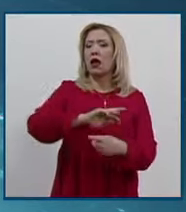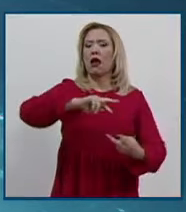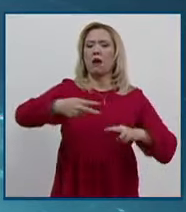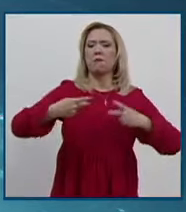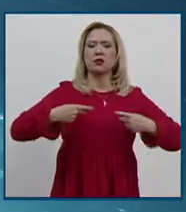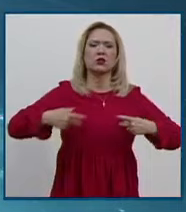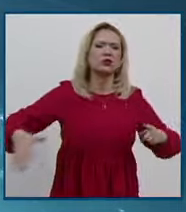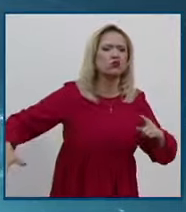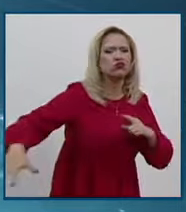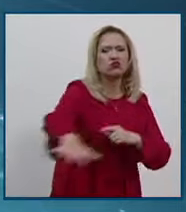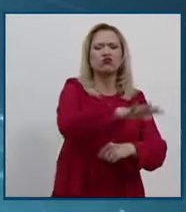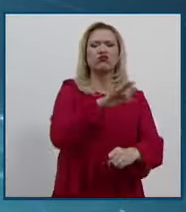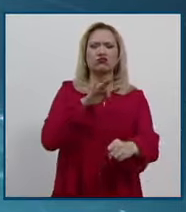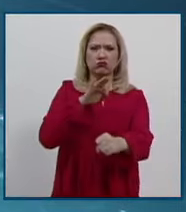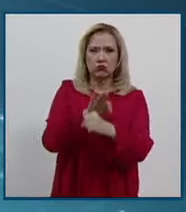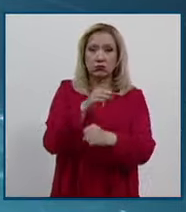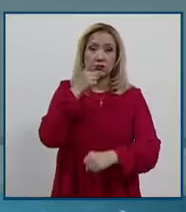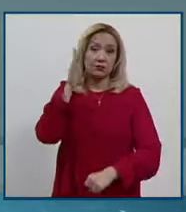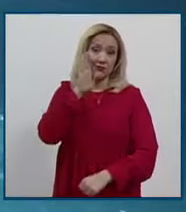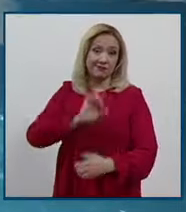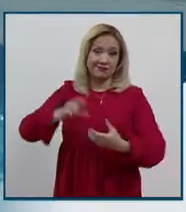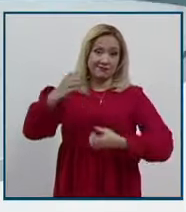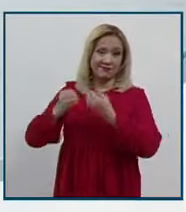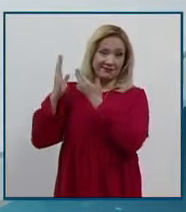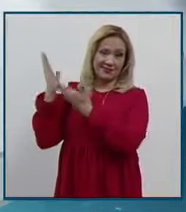aseguró el ministro Alberto Pérez dayán